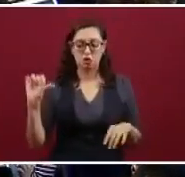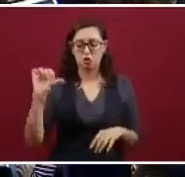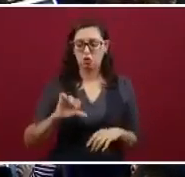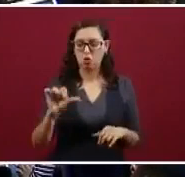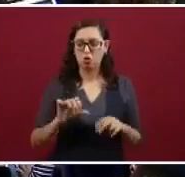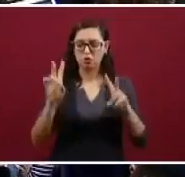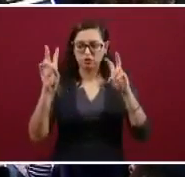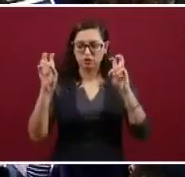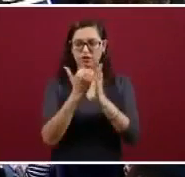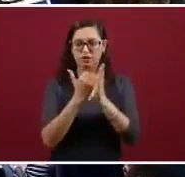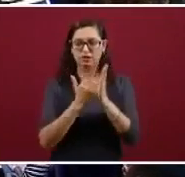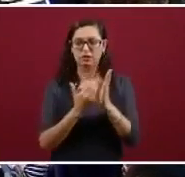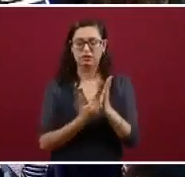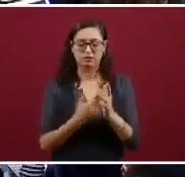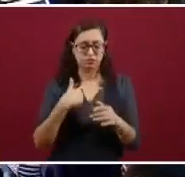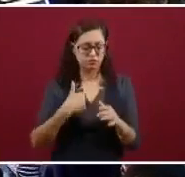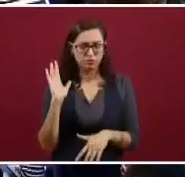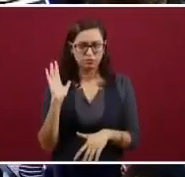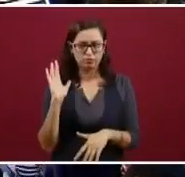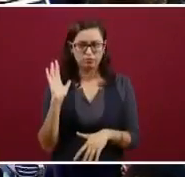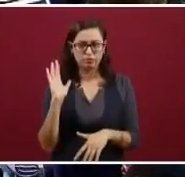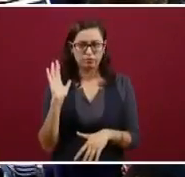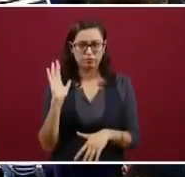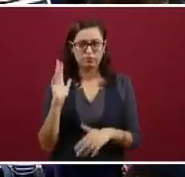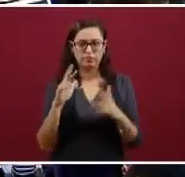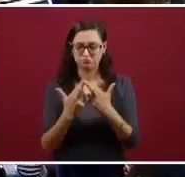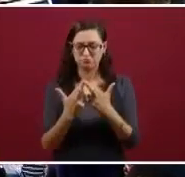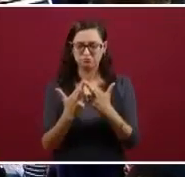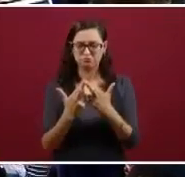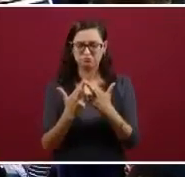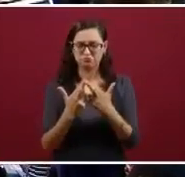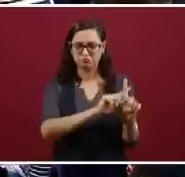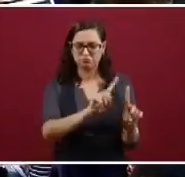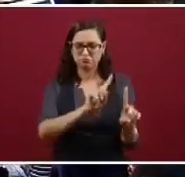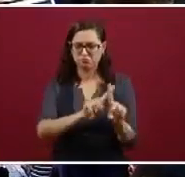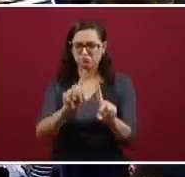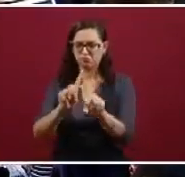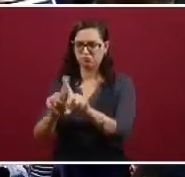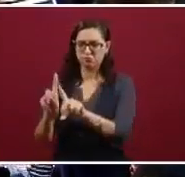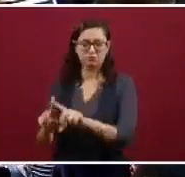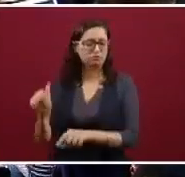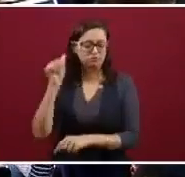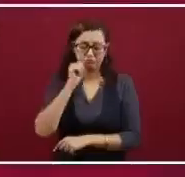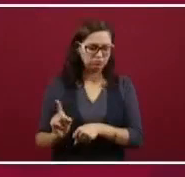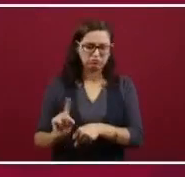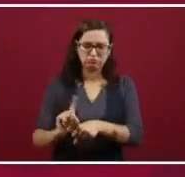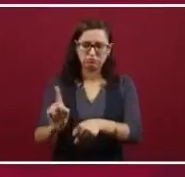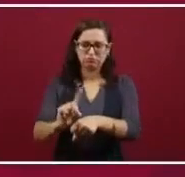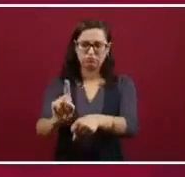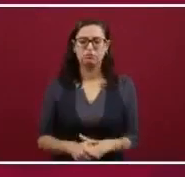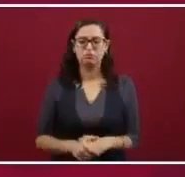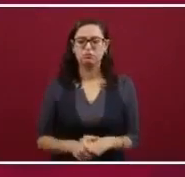de hoy voy a tener reuniones, como siempre,